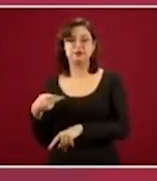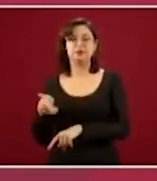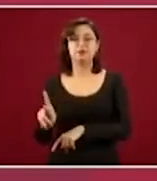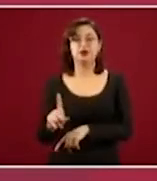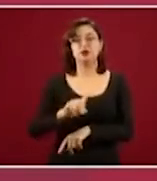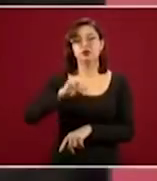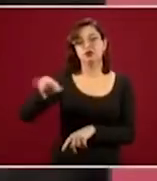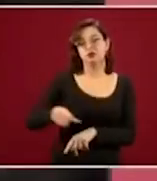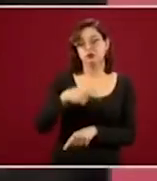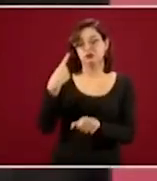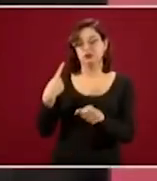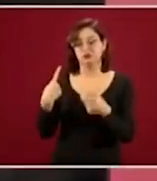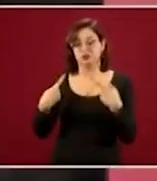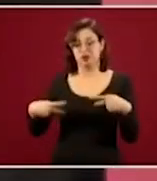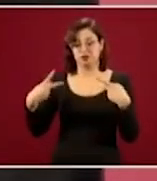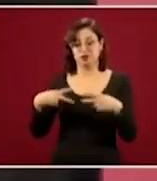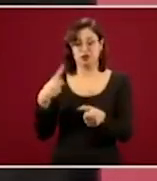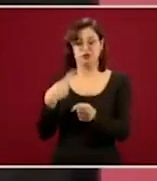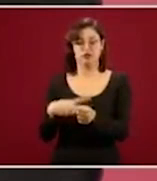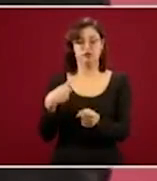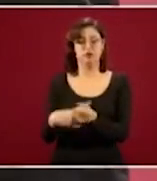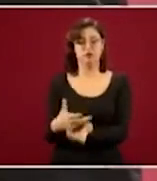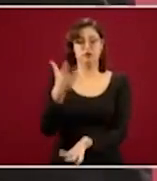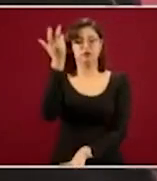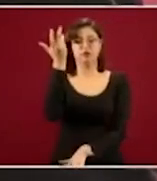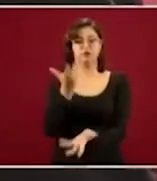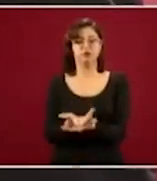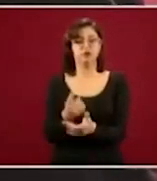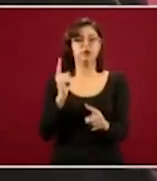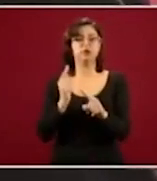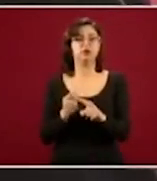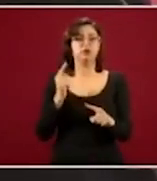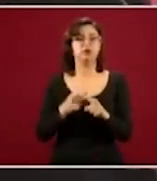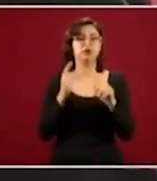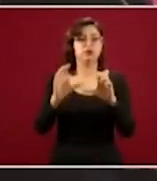el enfermo queda en manos de la enfermera